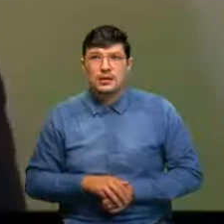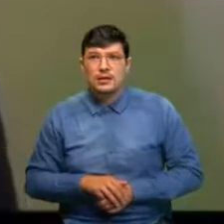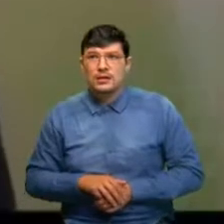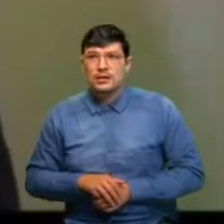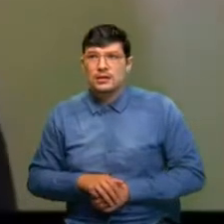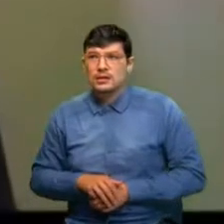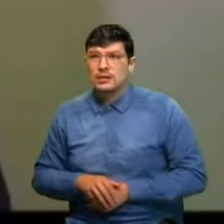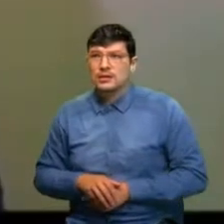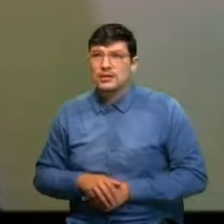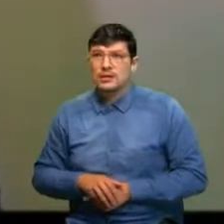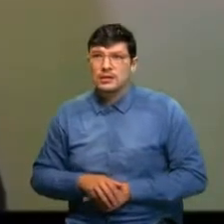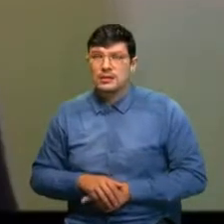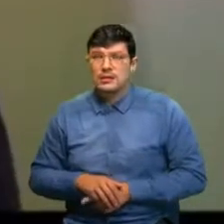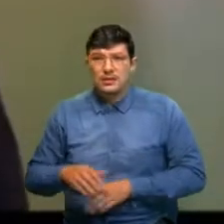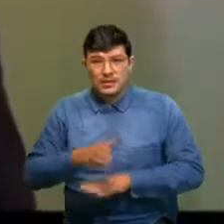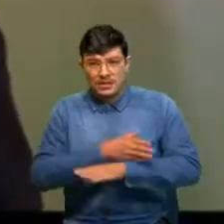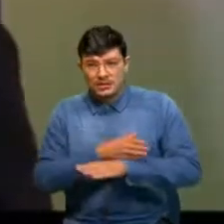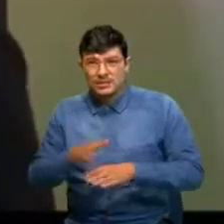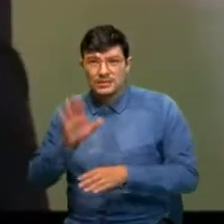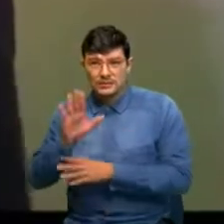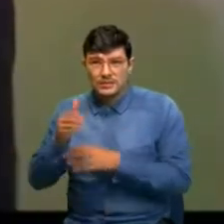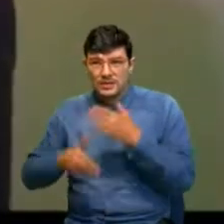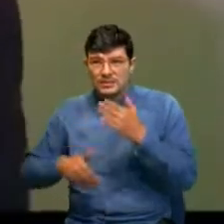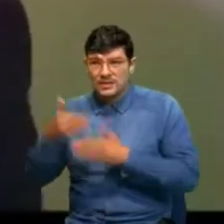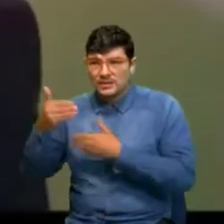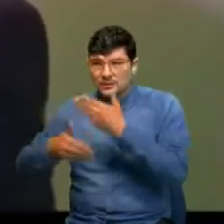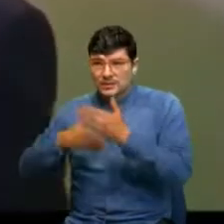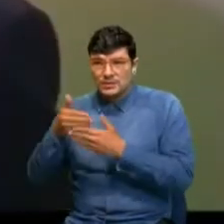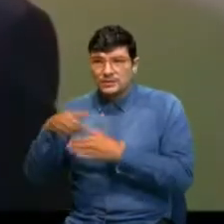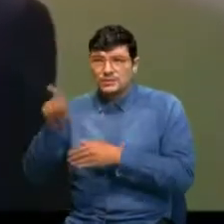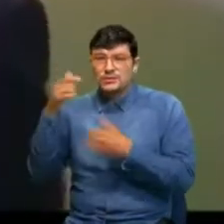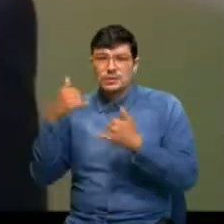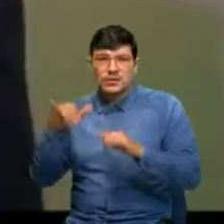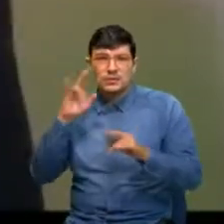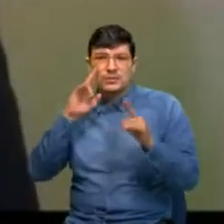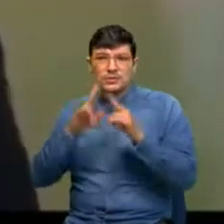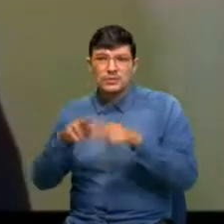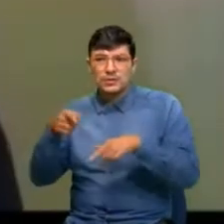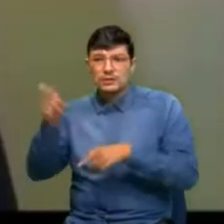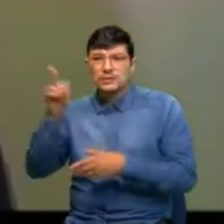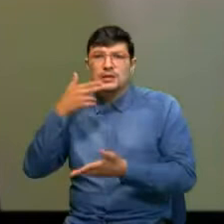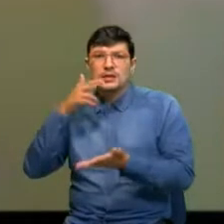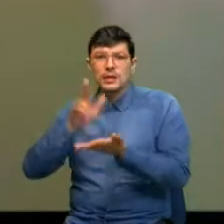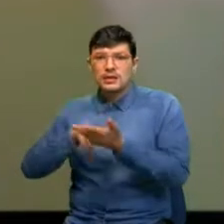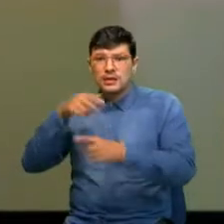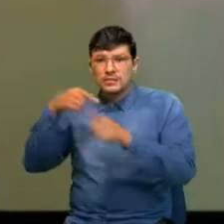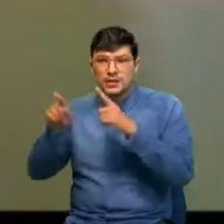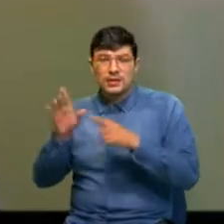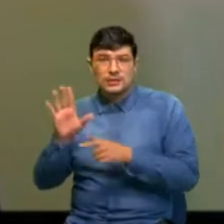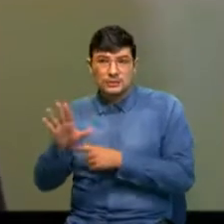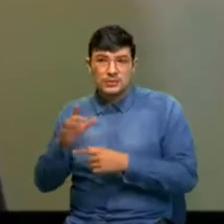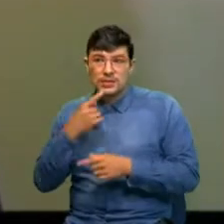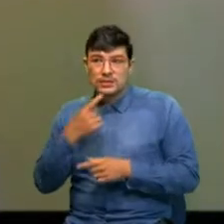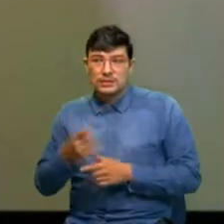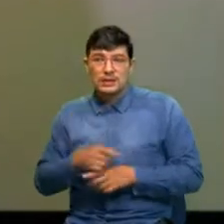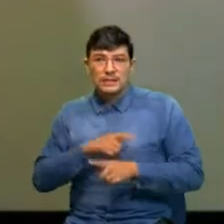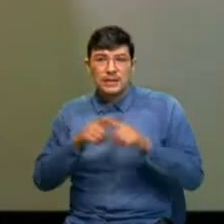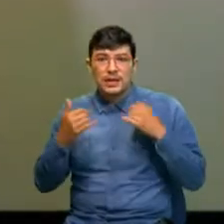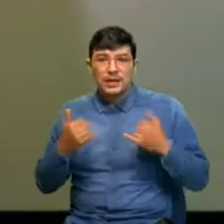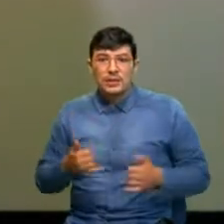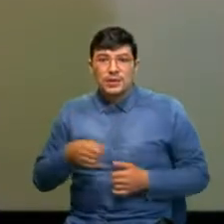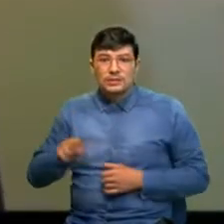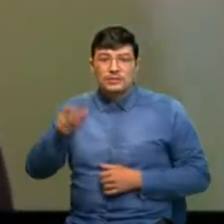Posteriormente, pues debe iniciarse el trámite que ustedes ya conocen, que es enviarle la comunicación a quien lo inscribió, ya que el alcalde